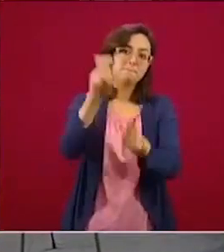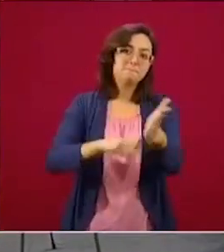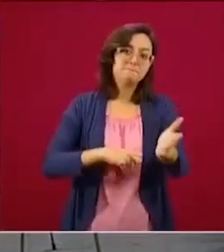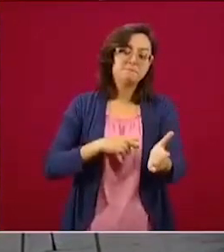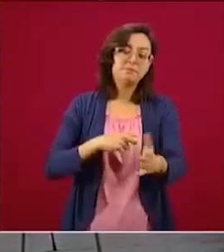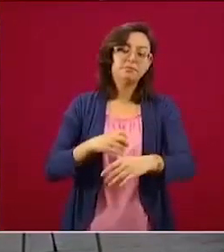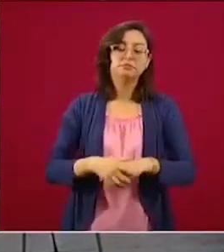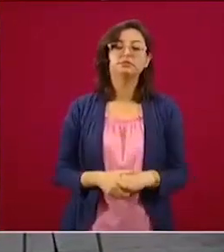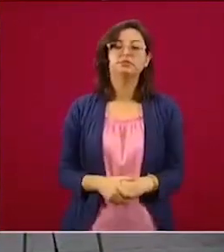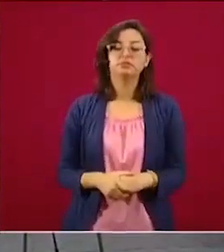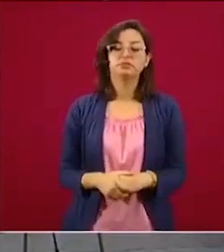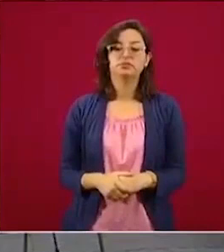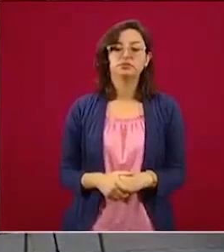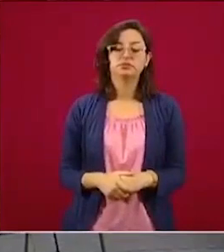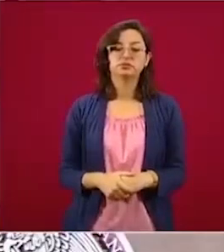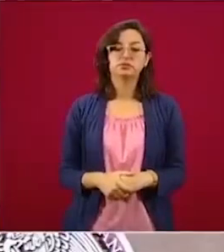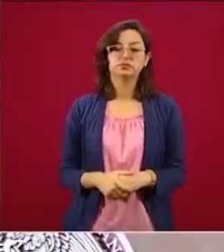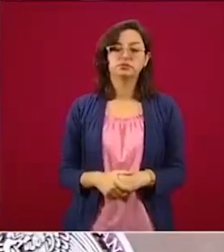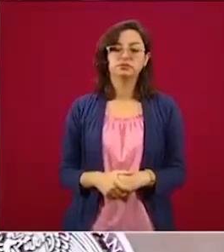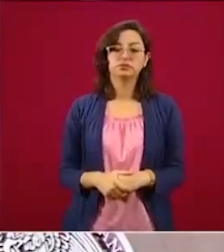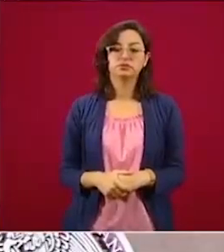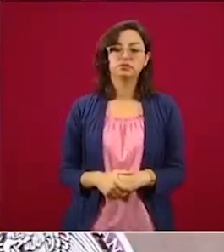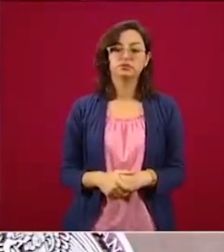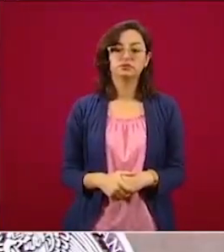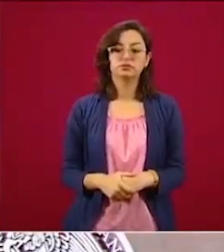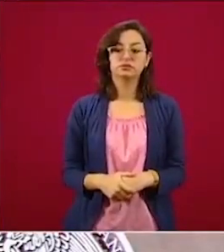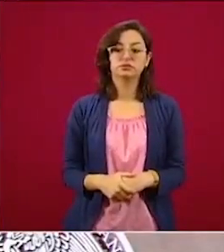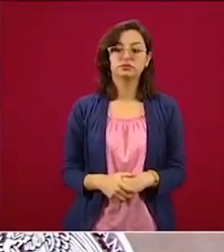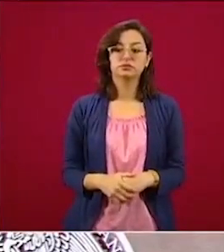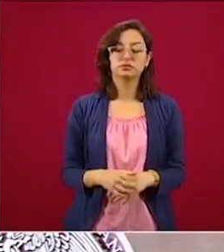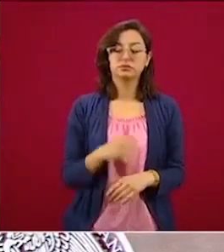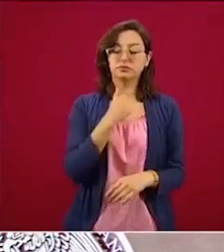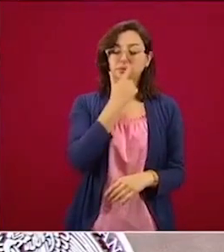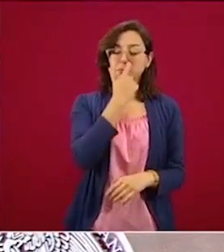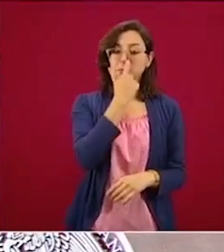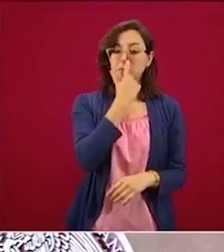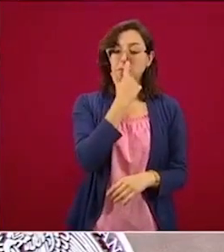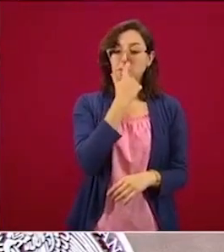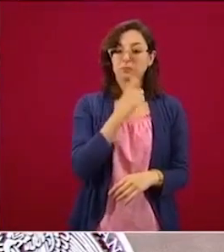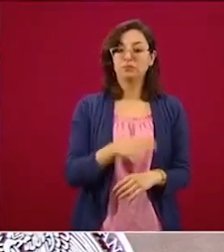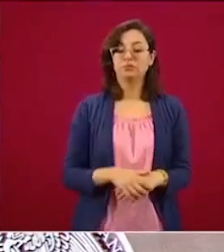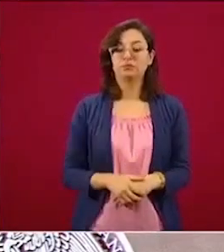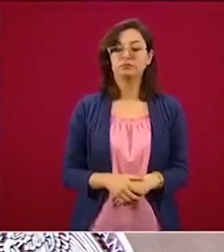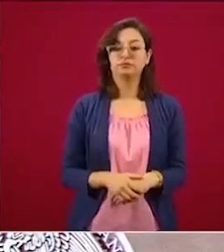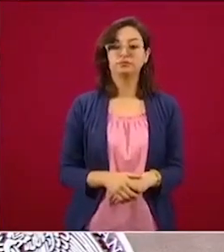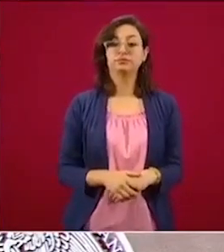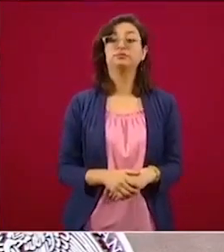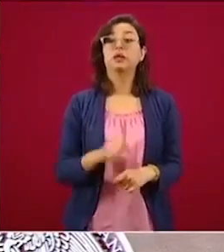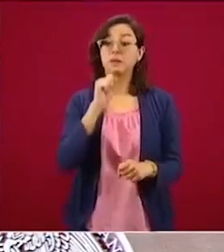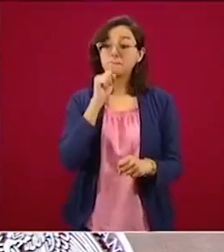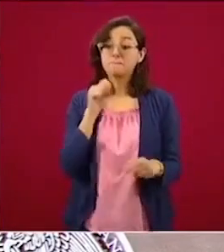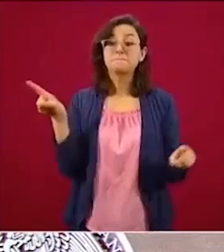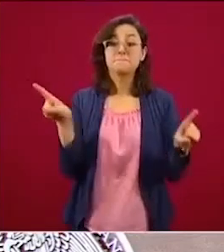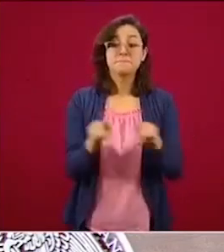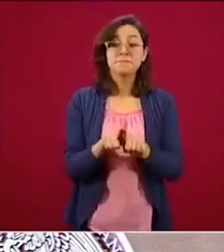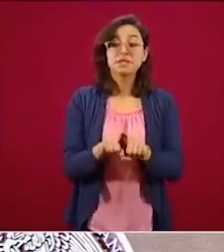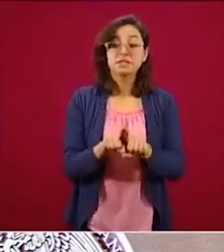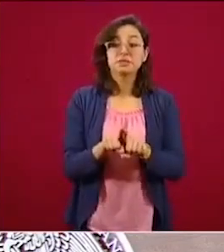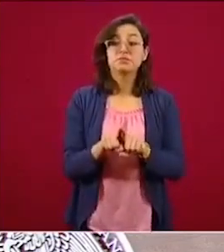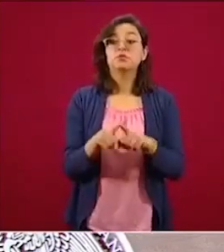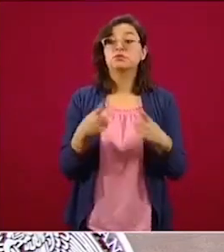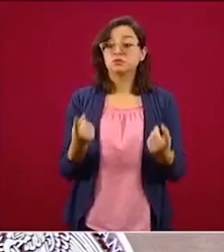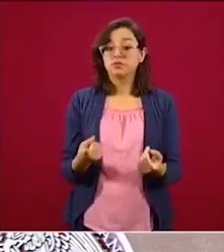y tengo además elementos para sostener que tanto en la